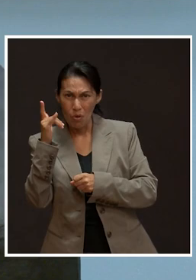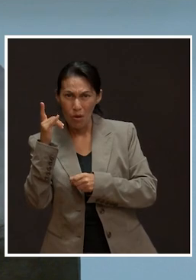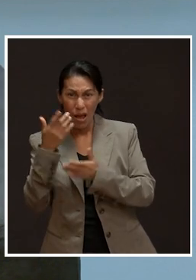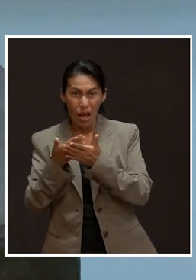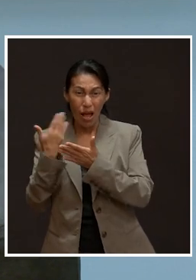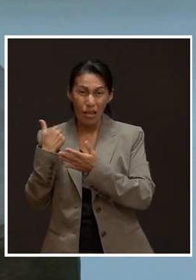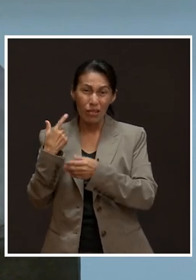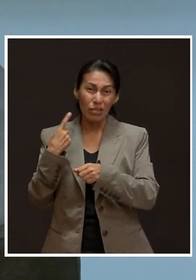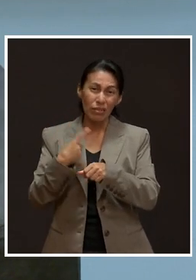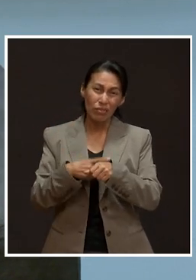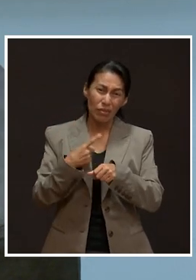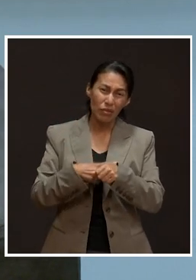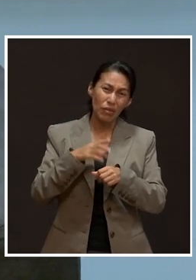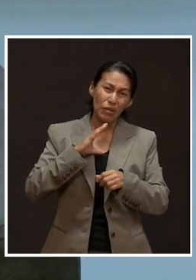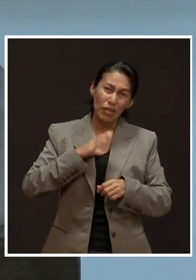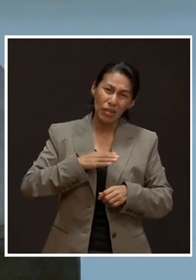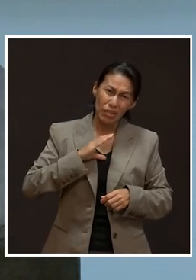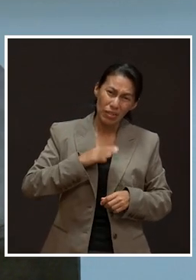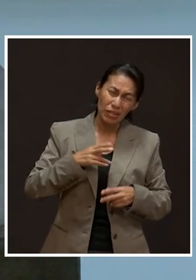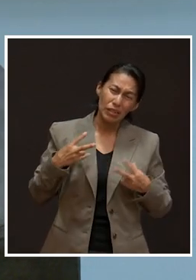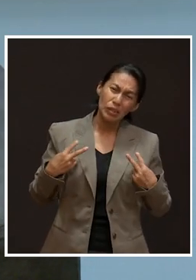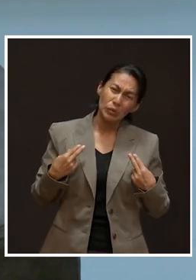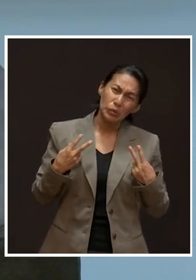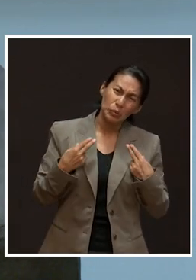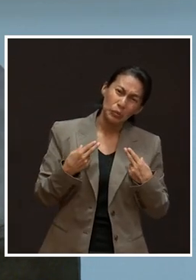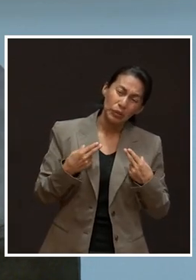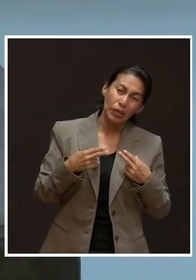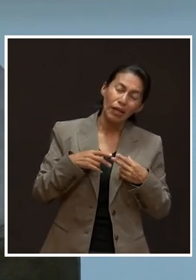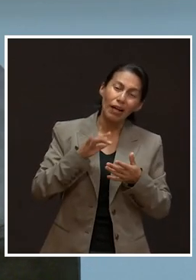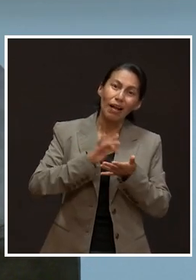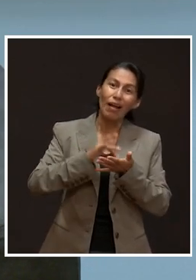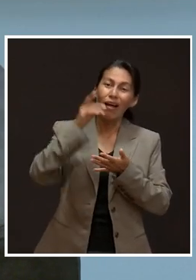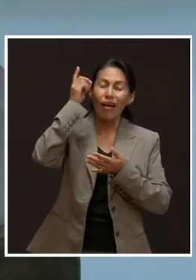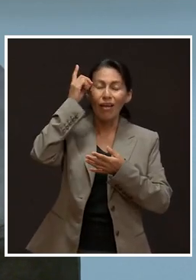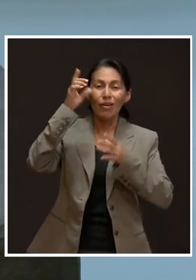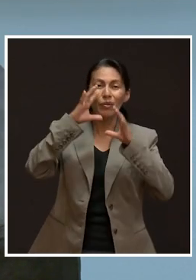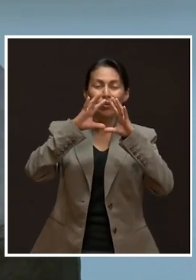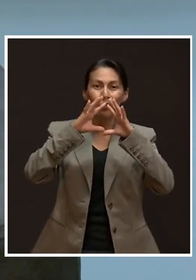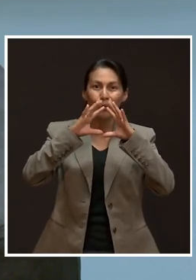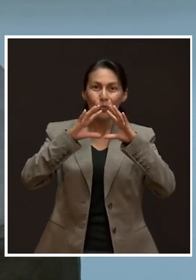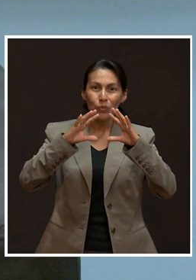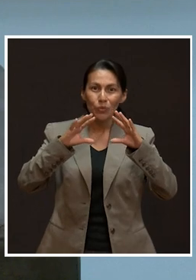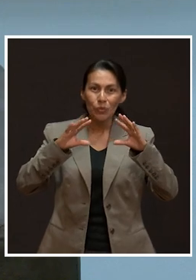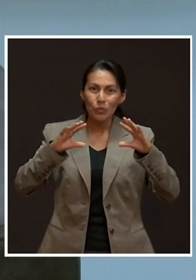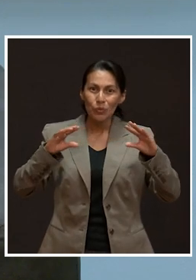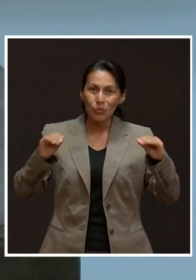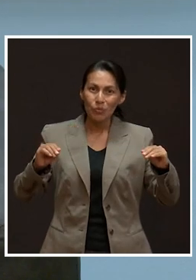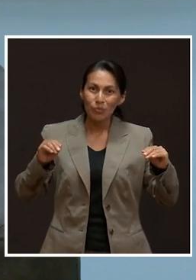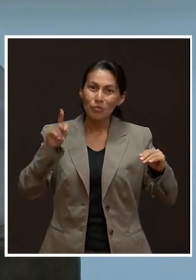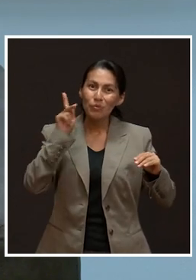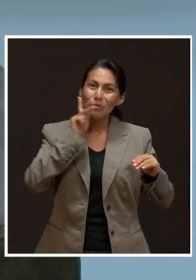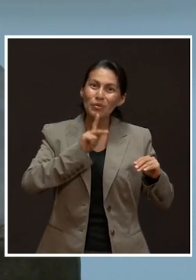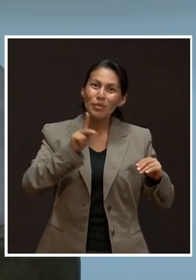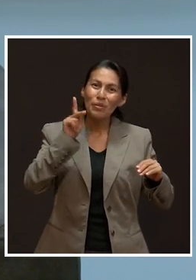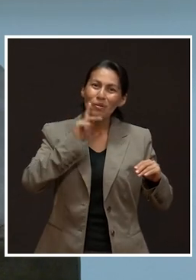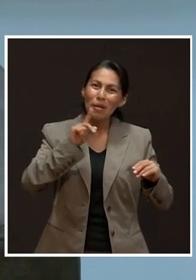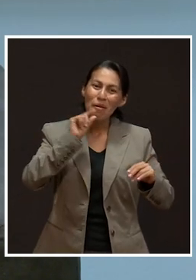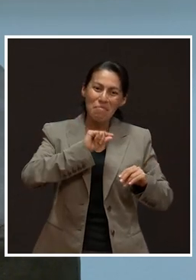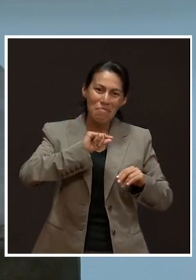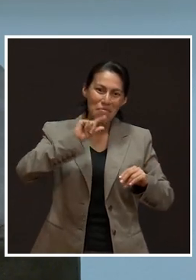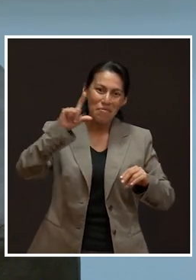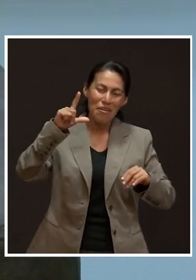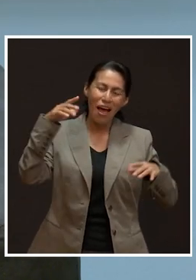orado por él, porque estaba enfermo de cáncer, está poco a poco recuperándose.